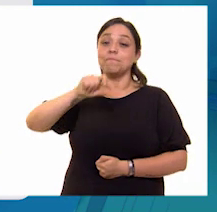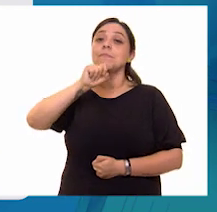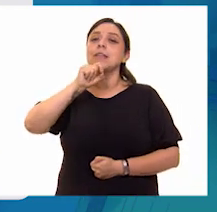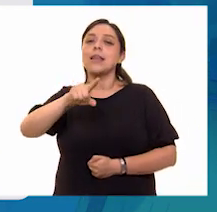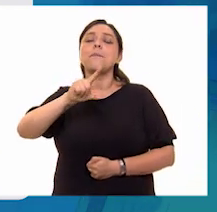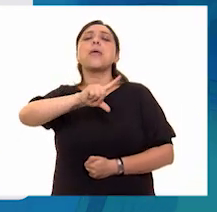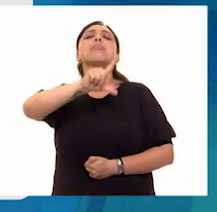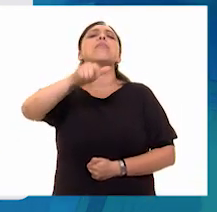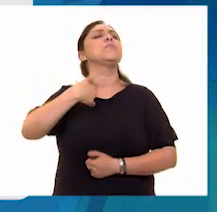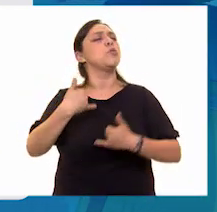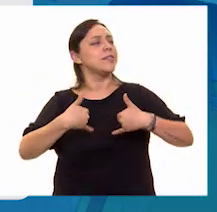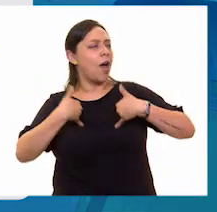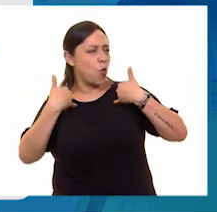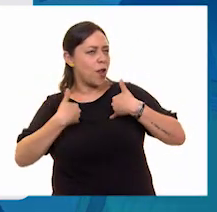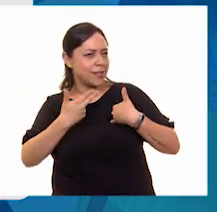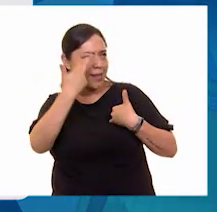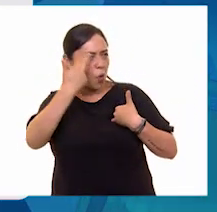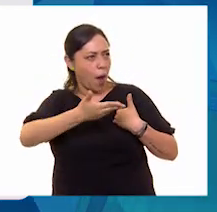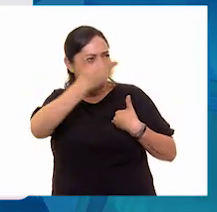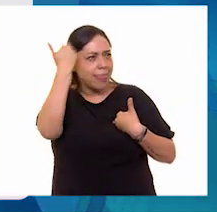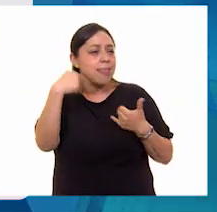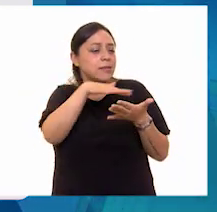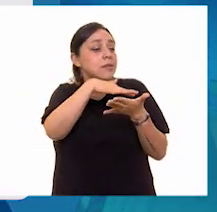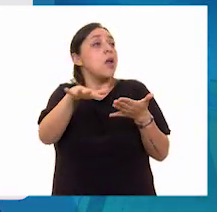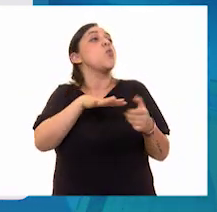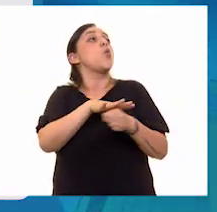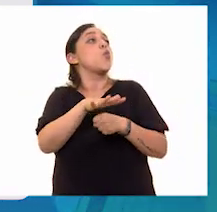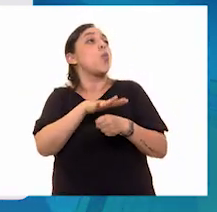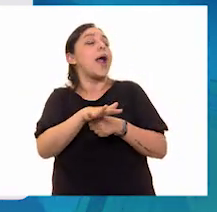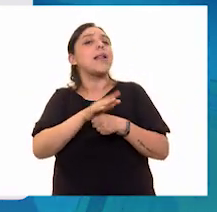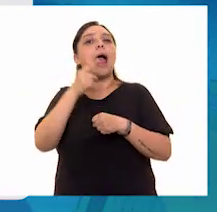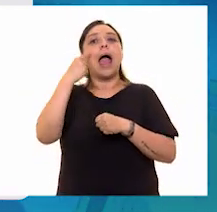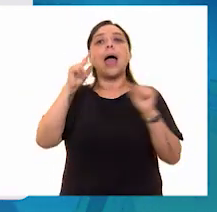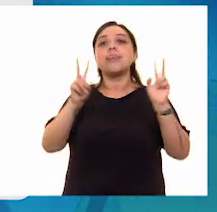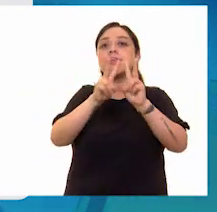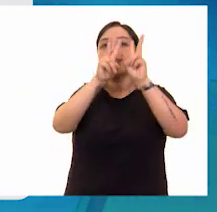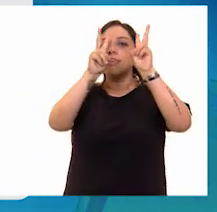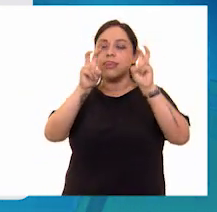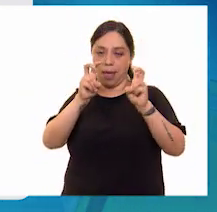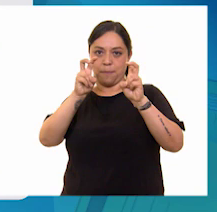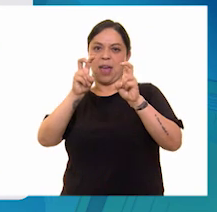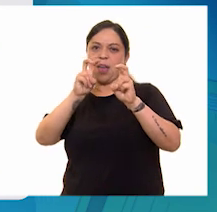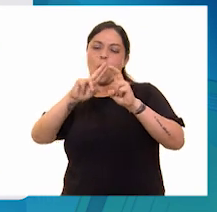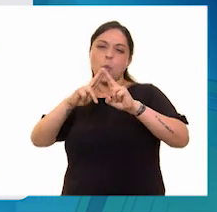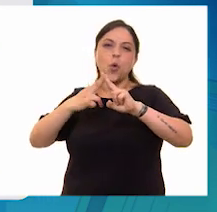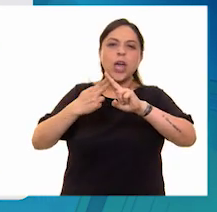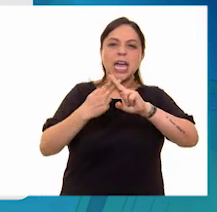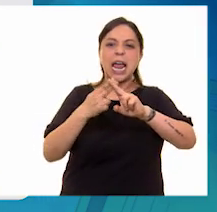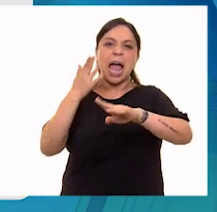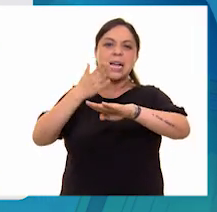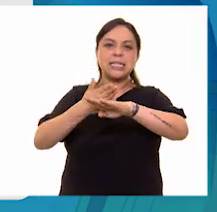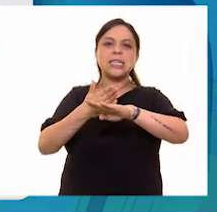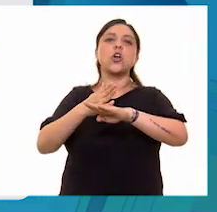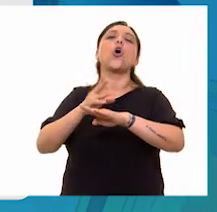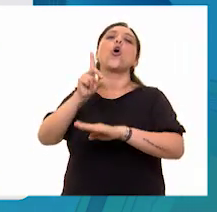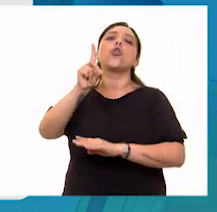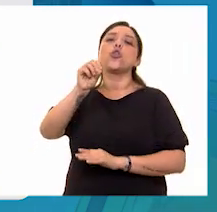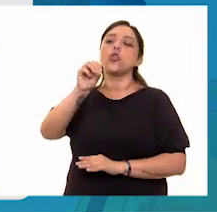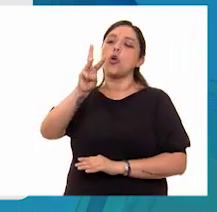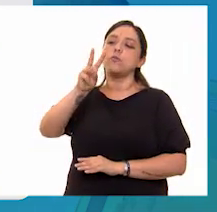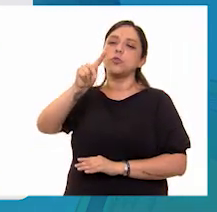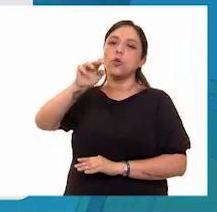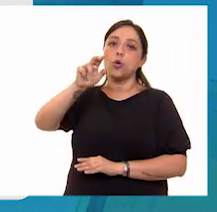era adolescente. Vimos que fue Crimen y Castigo de Dostoyevsky. Y Francisco Hinojosa comentó que cuando leyó